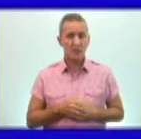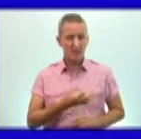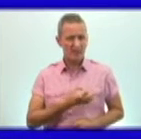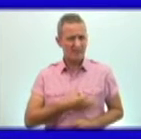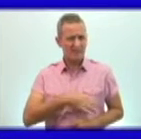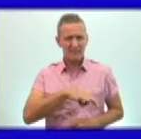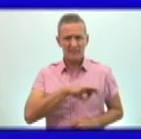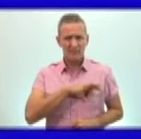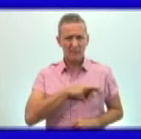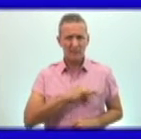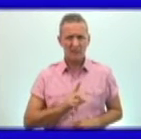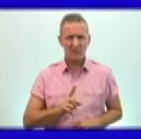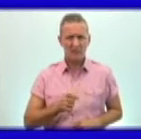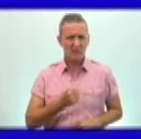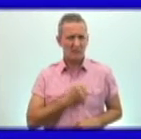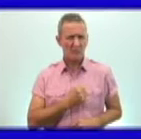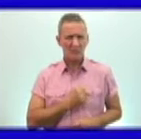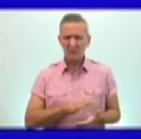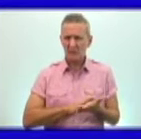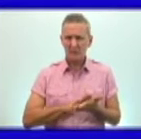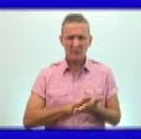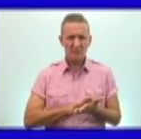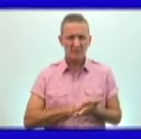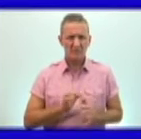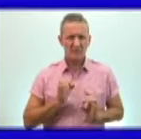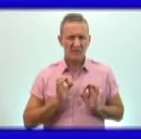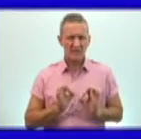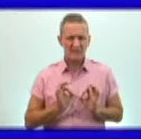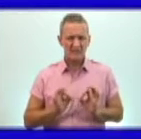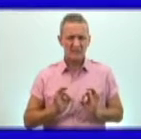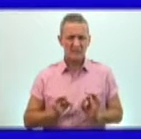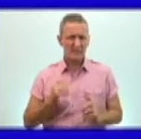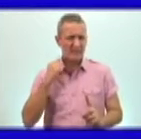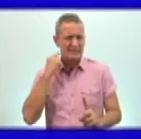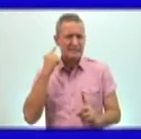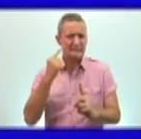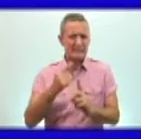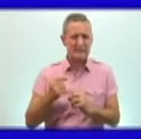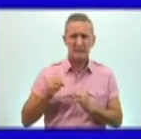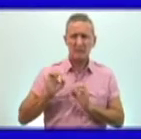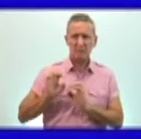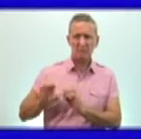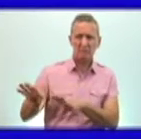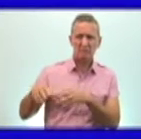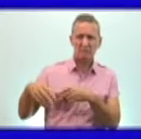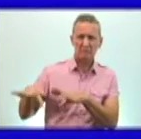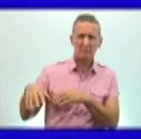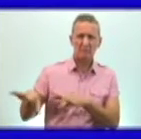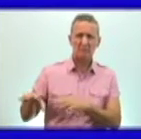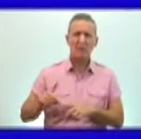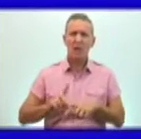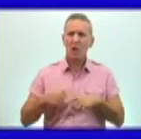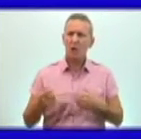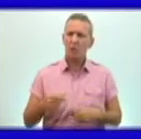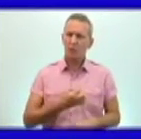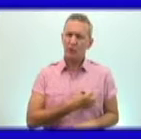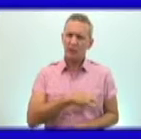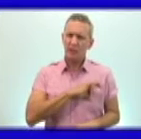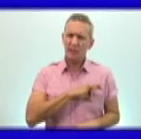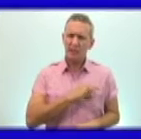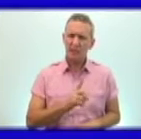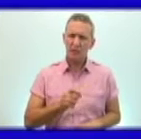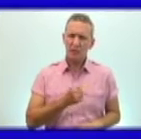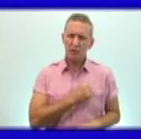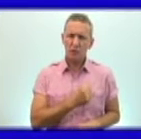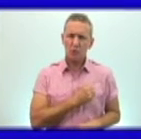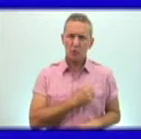jamás esperé nada, siempre nos ha despreciado. ¿Quién desprecia a quién? ¿Por qué España desprecia a los cubanos